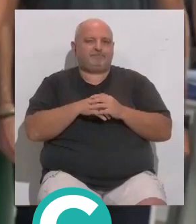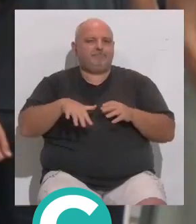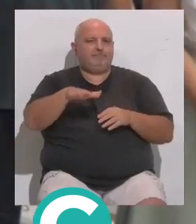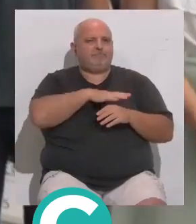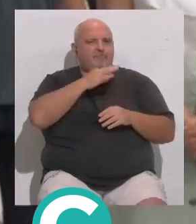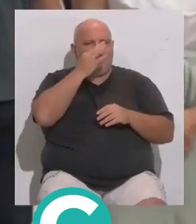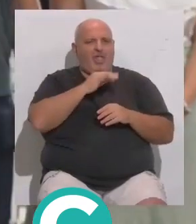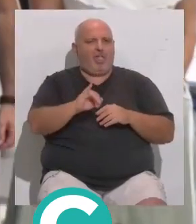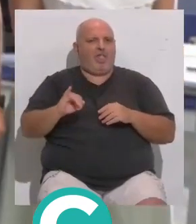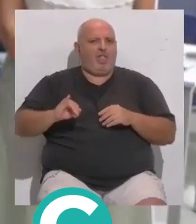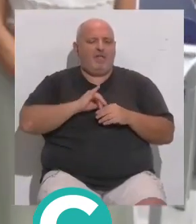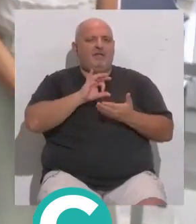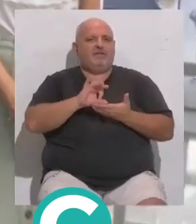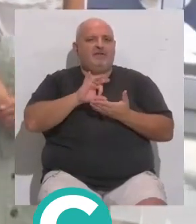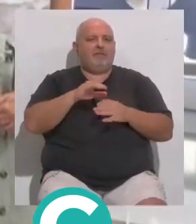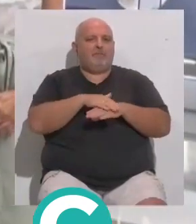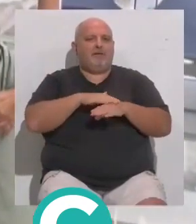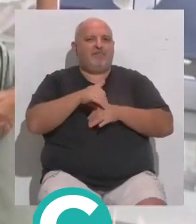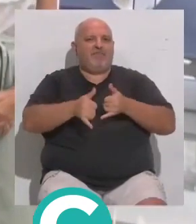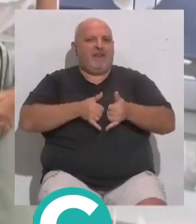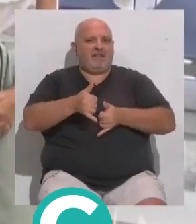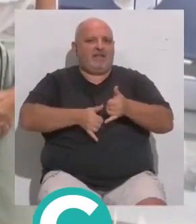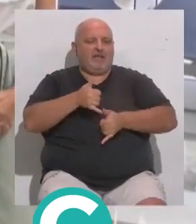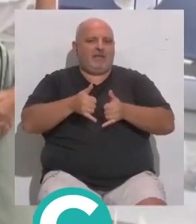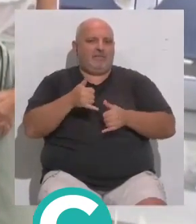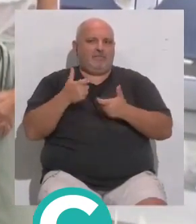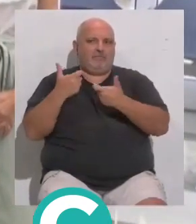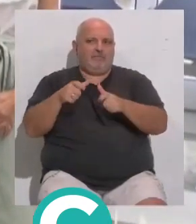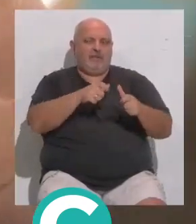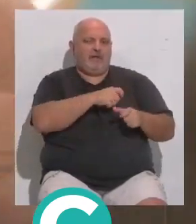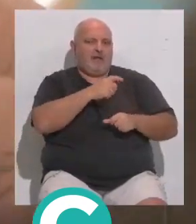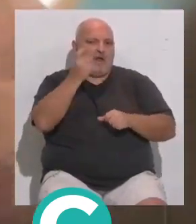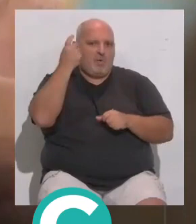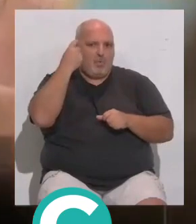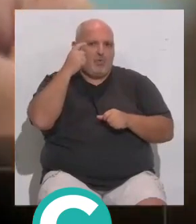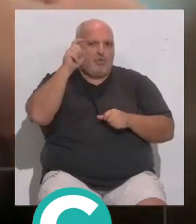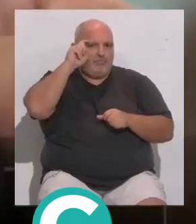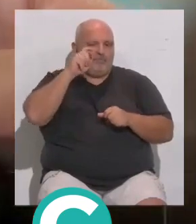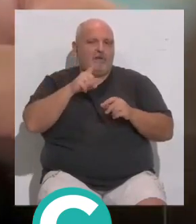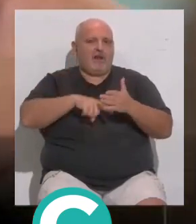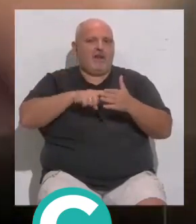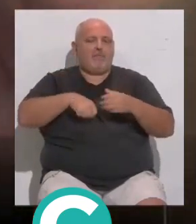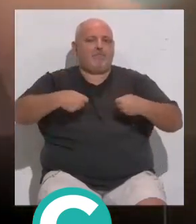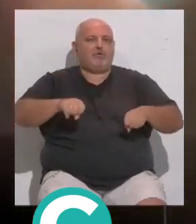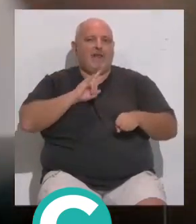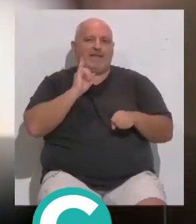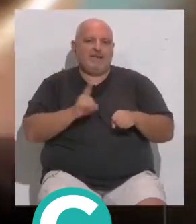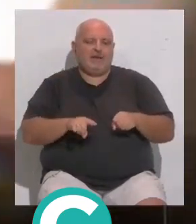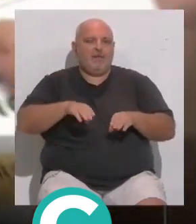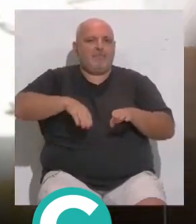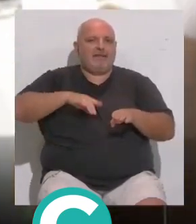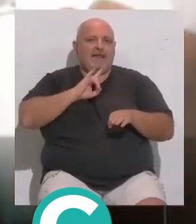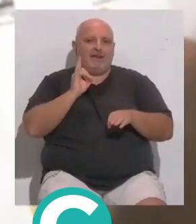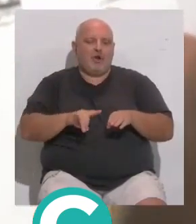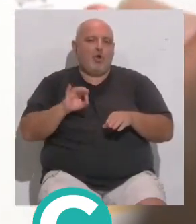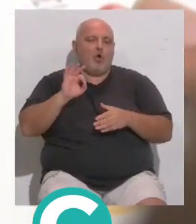Real dispone además del servicio de préstamo de bicicletas a la comunidad universitaria, un servicio de alquiler de motos eléctricas, patinetes